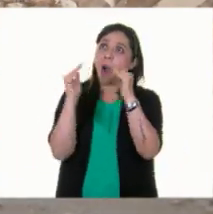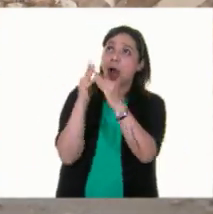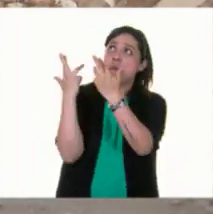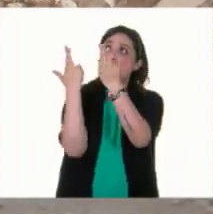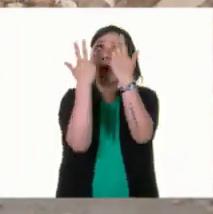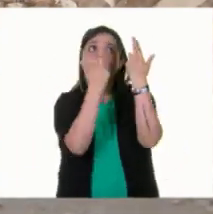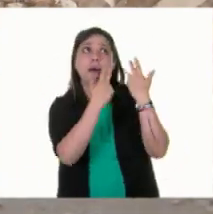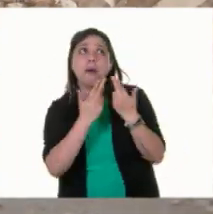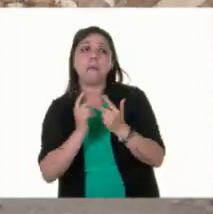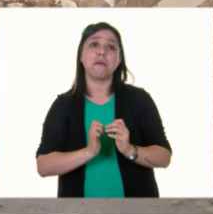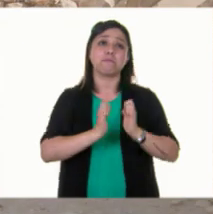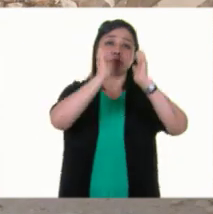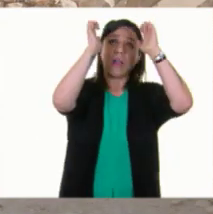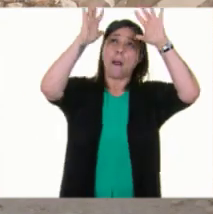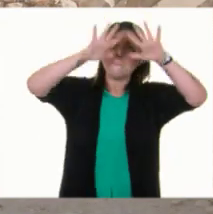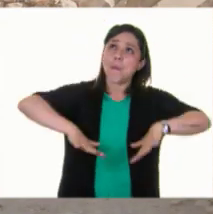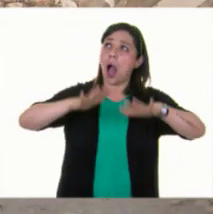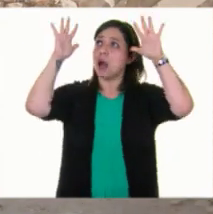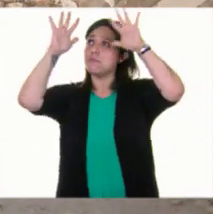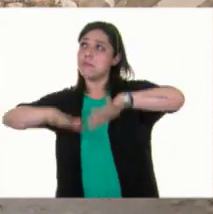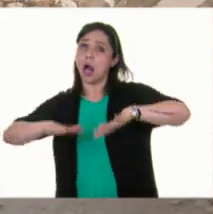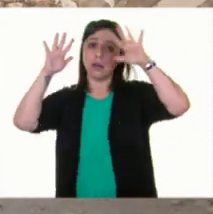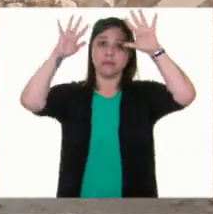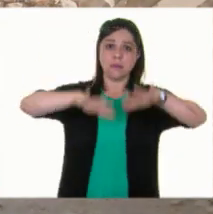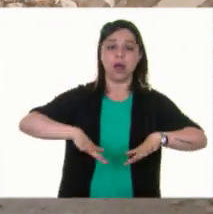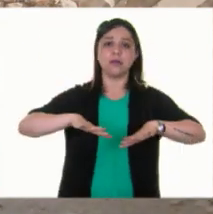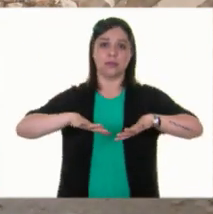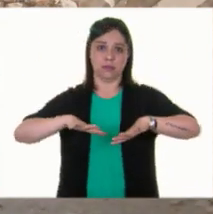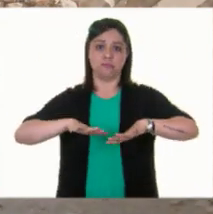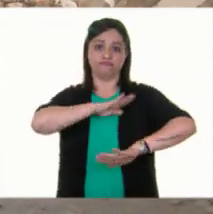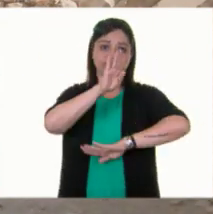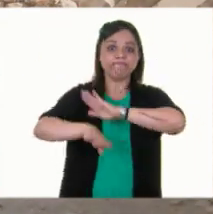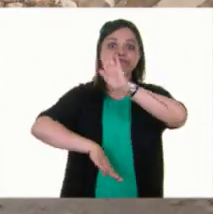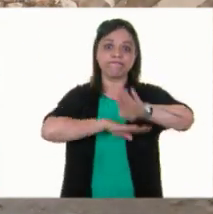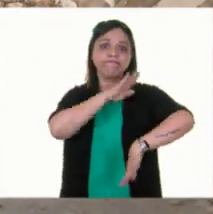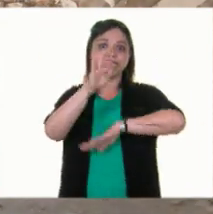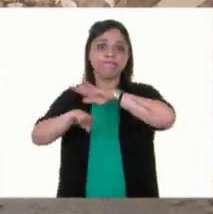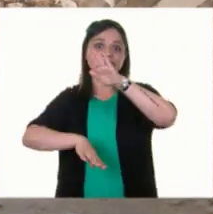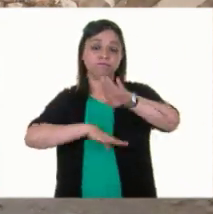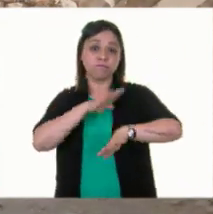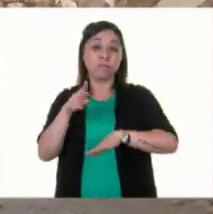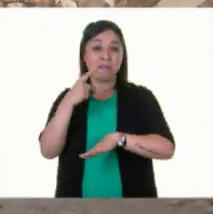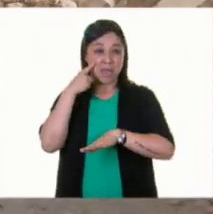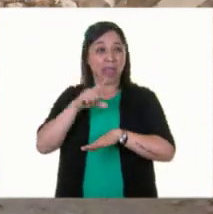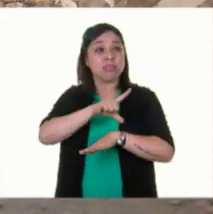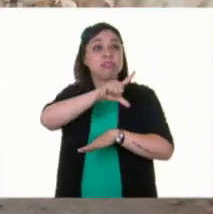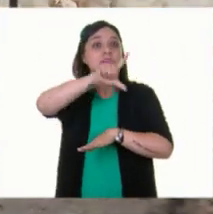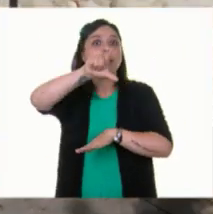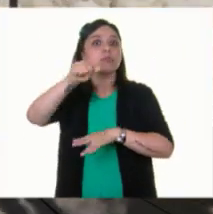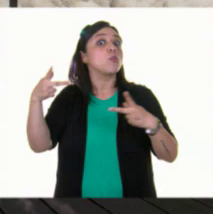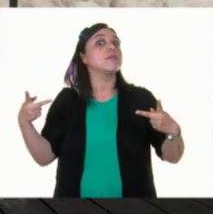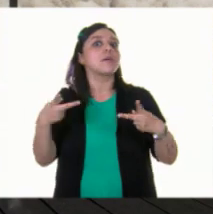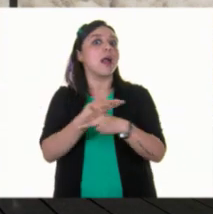edificios, pérdidas materiales y humanas. Observa lo que pasó horas más tarde.